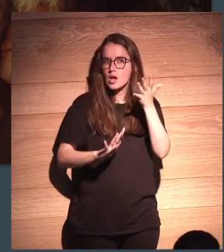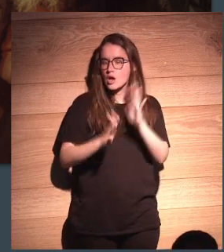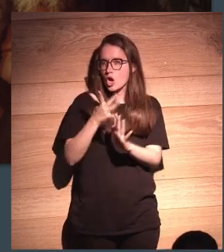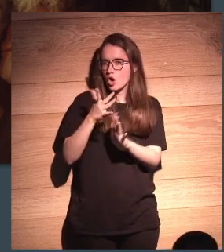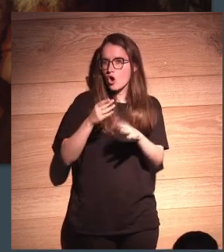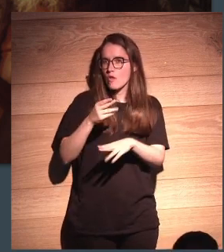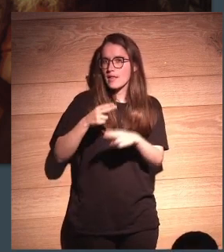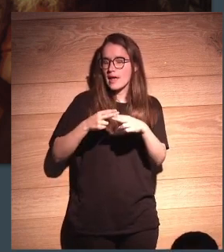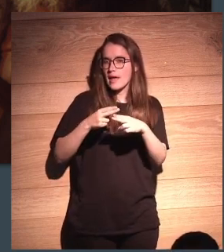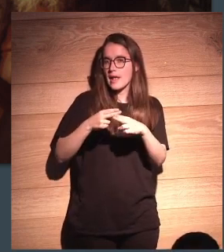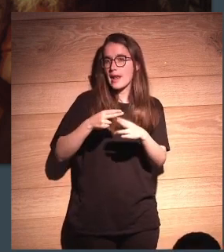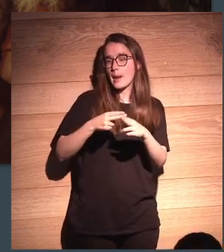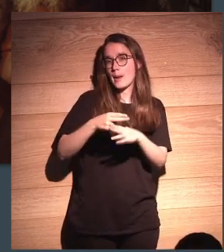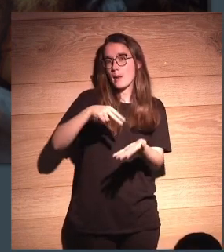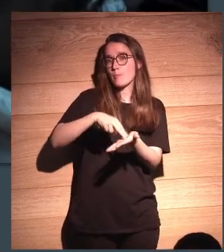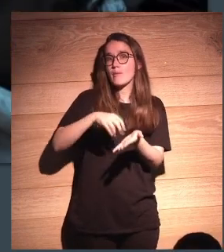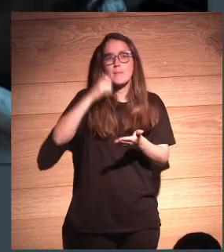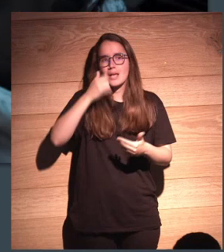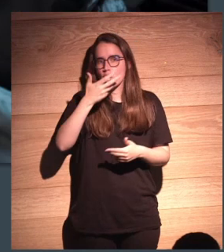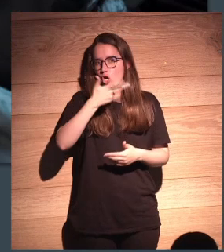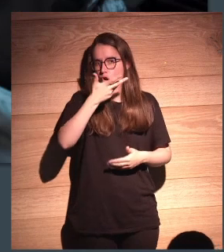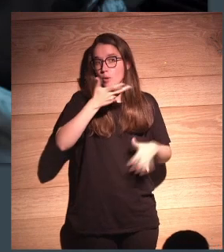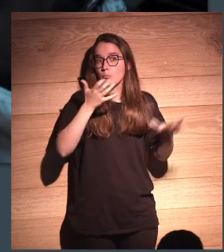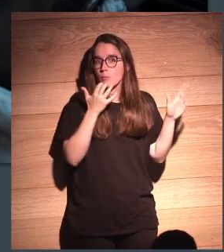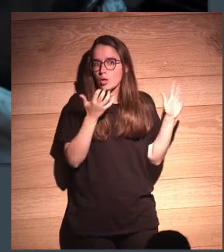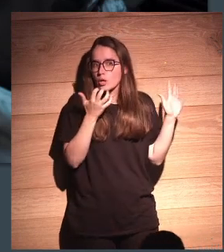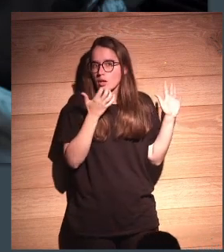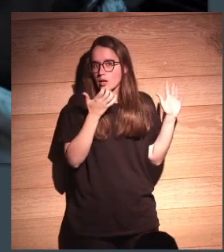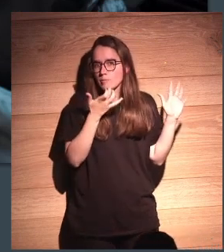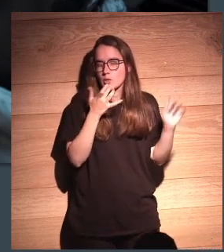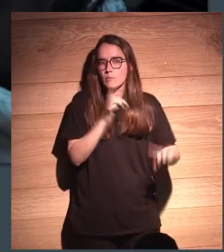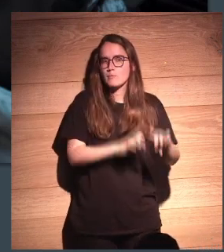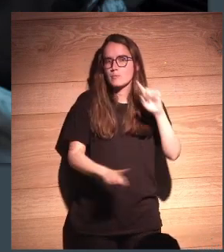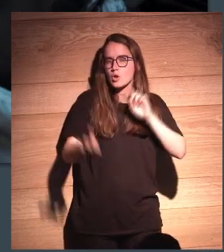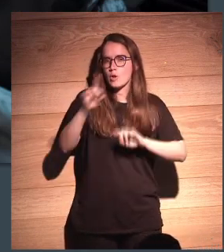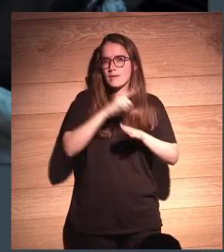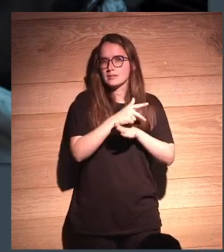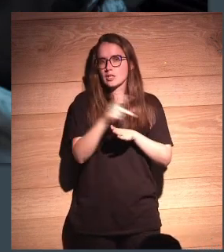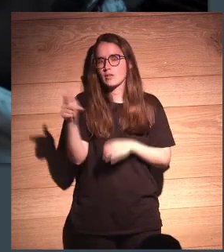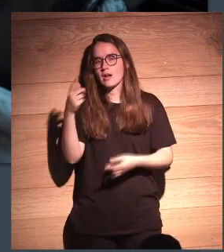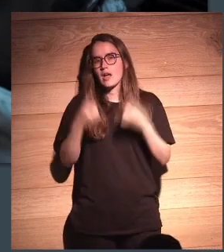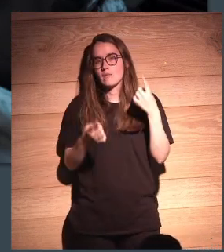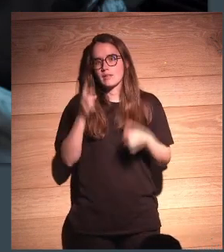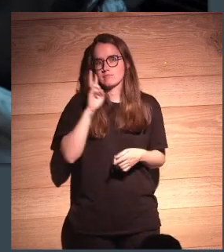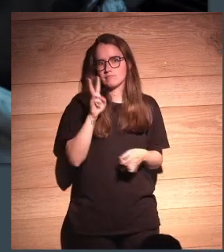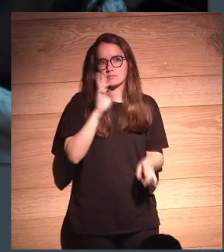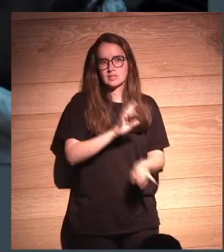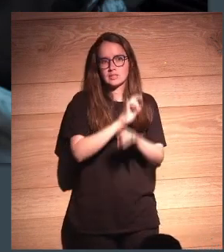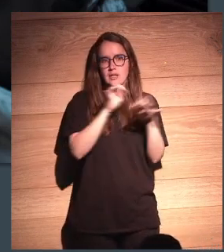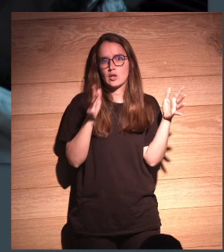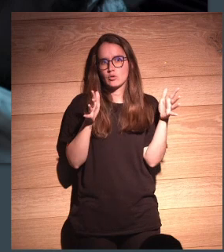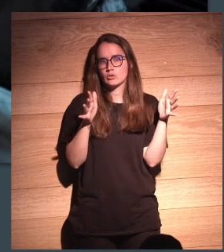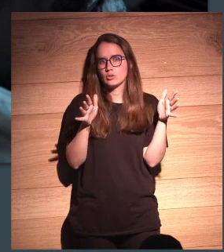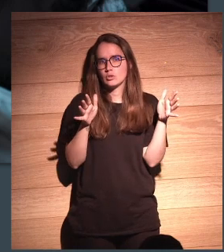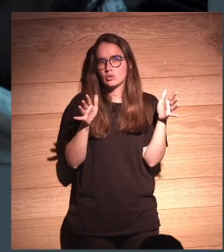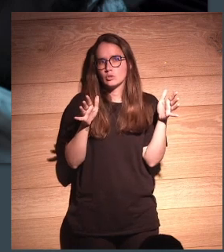forja, podrían ser tonos de piel. Problemas que en rodaje a veces hay que contemplar, que es tú ruedas